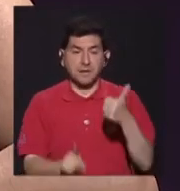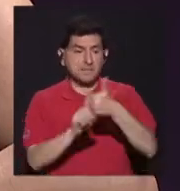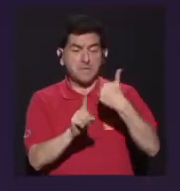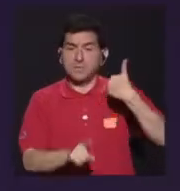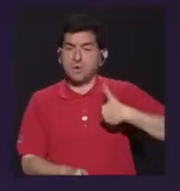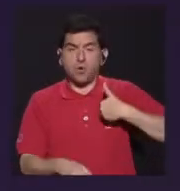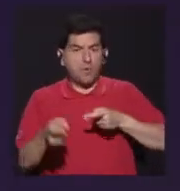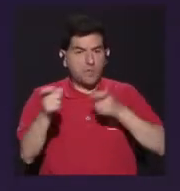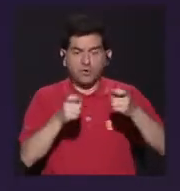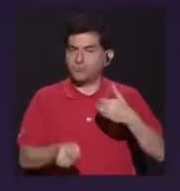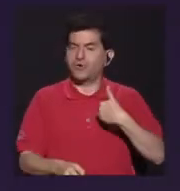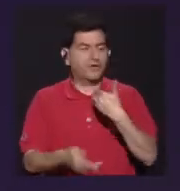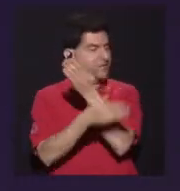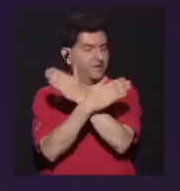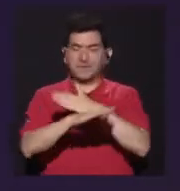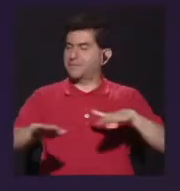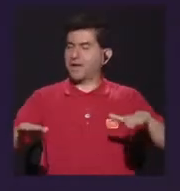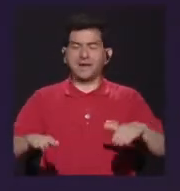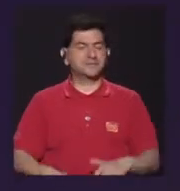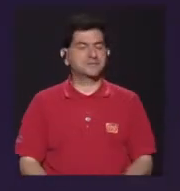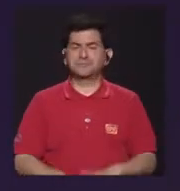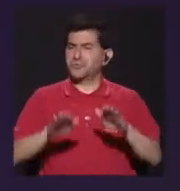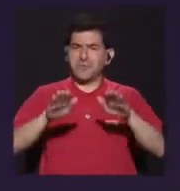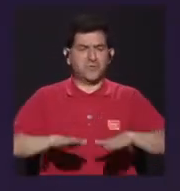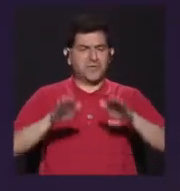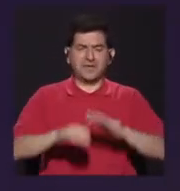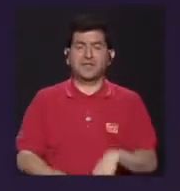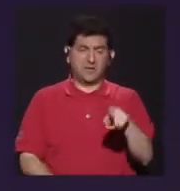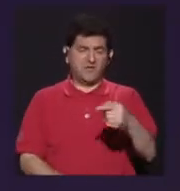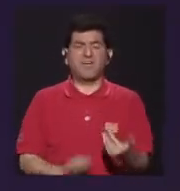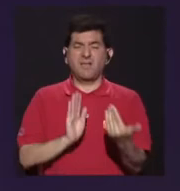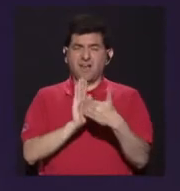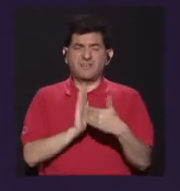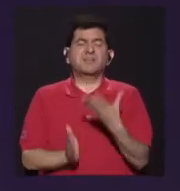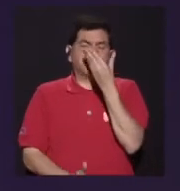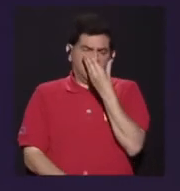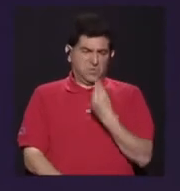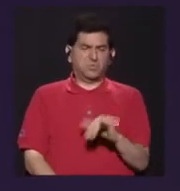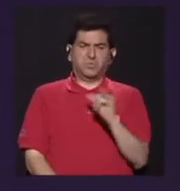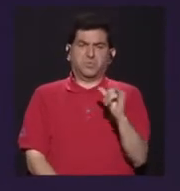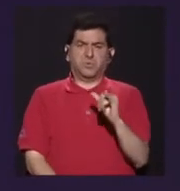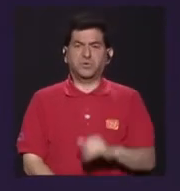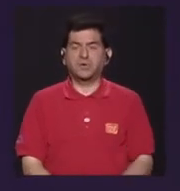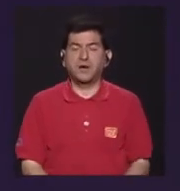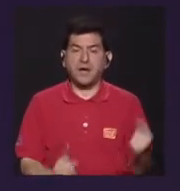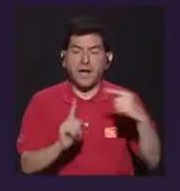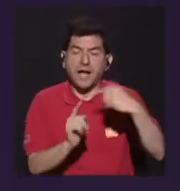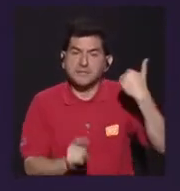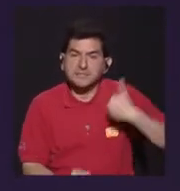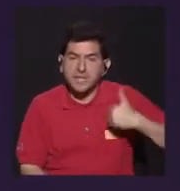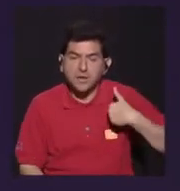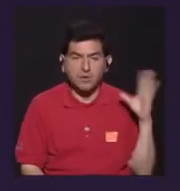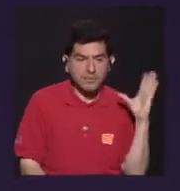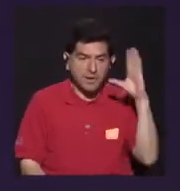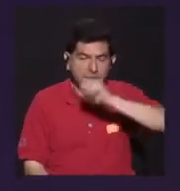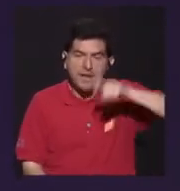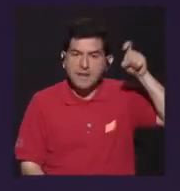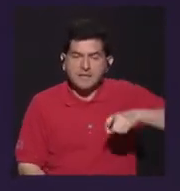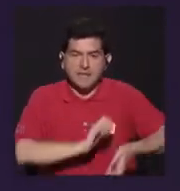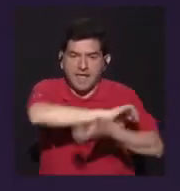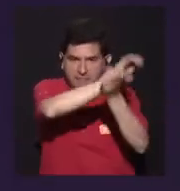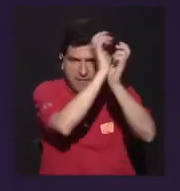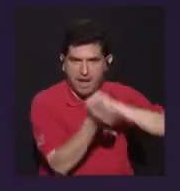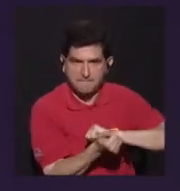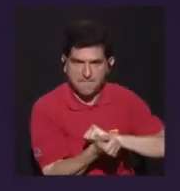que ejerce control tiene paz, no tiene tranquilidad, él mismo también la sufre. Entonces, hasta que un hombre vea la necesidad de un